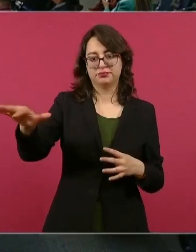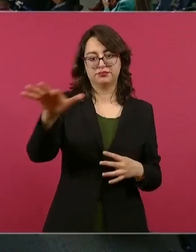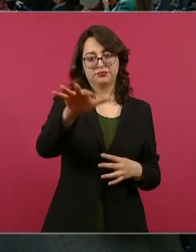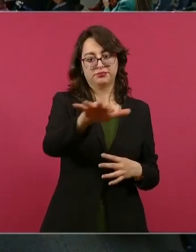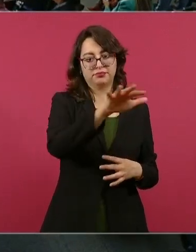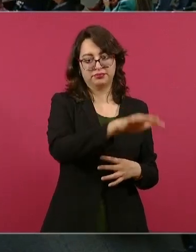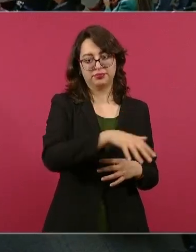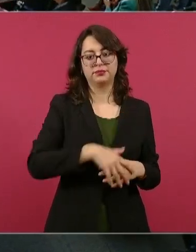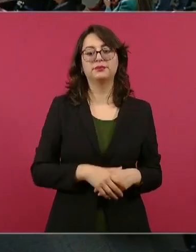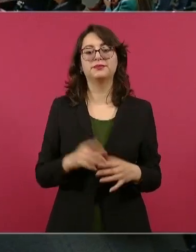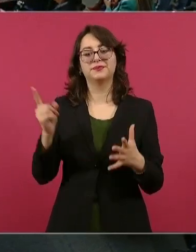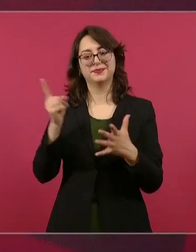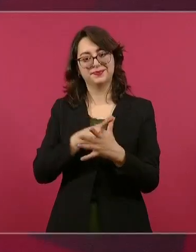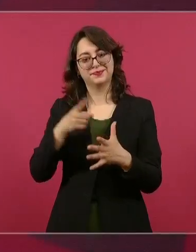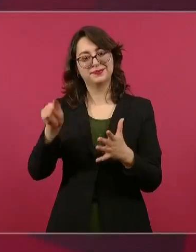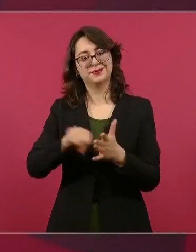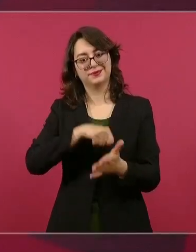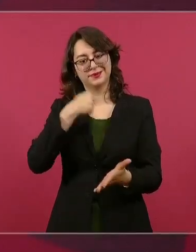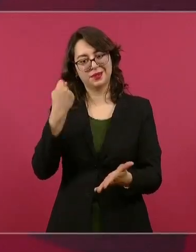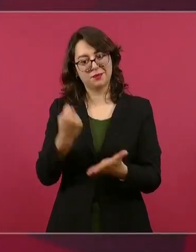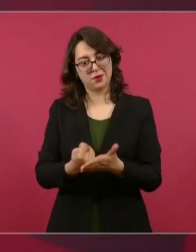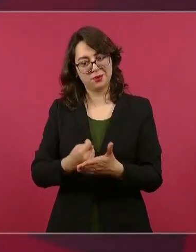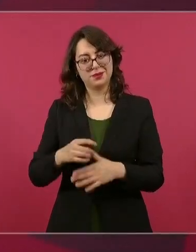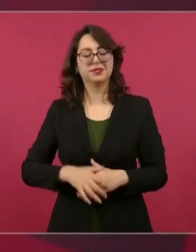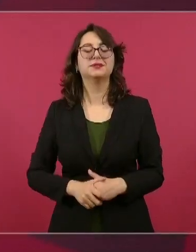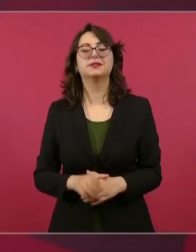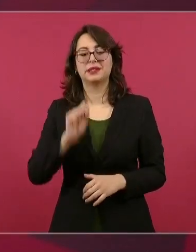Huasteca Tamaulipeca.